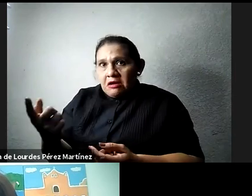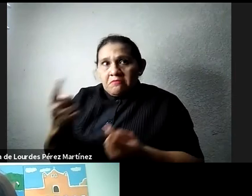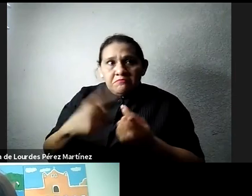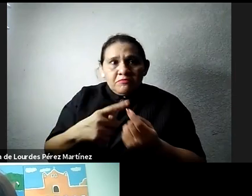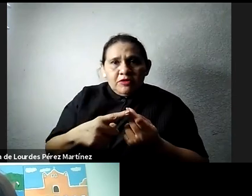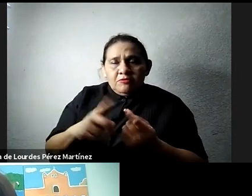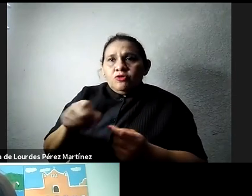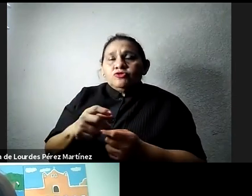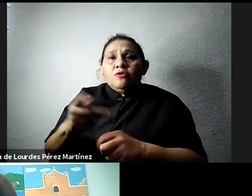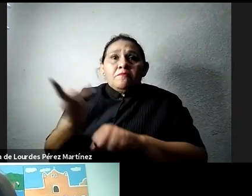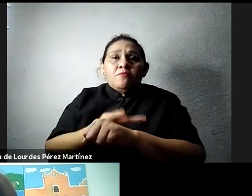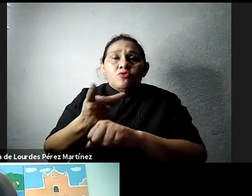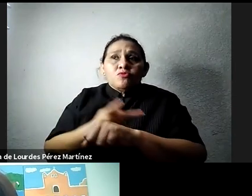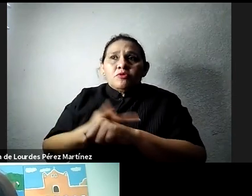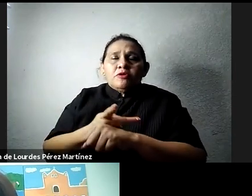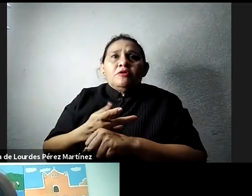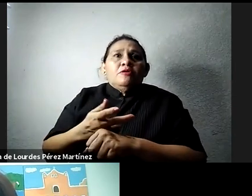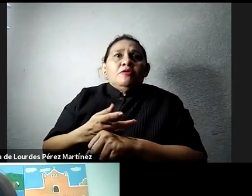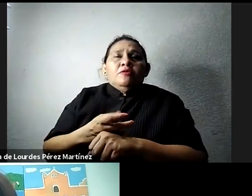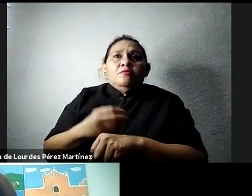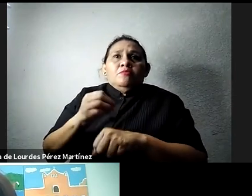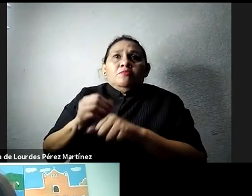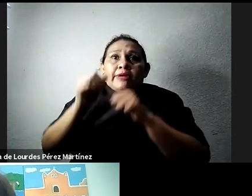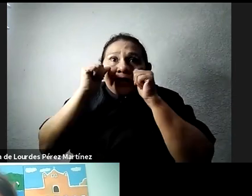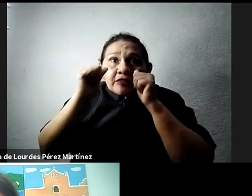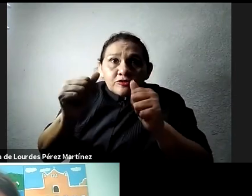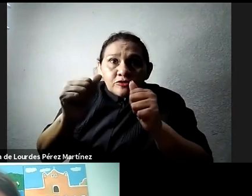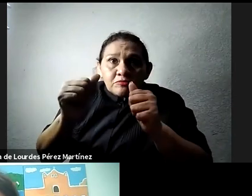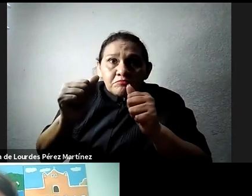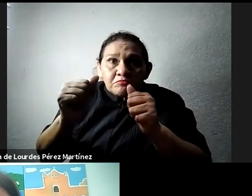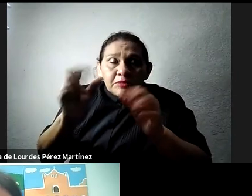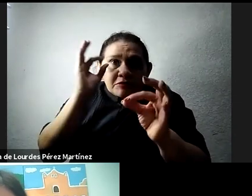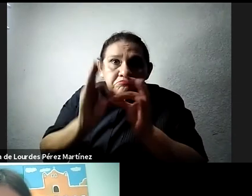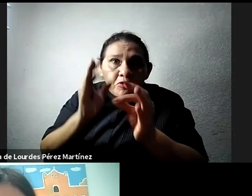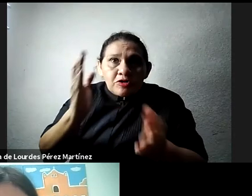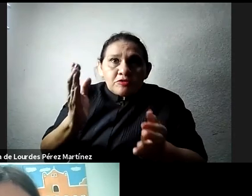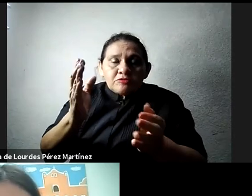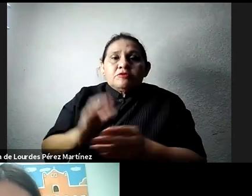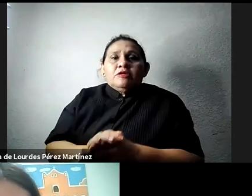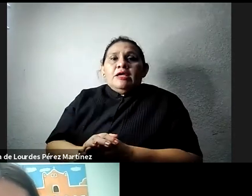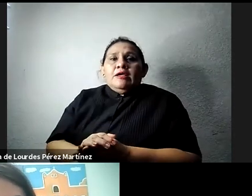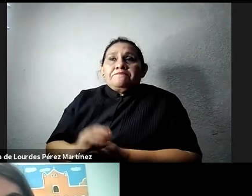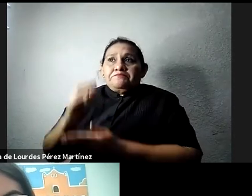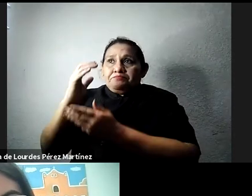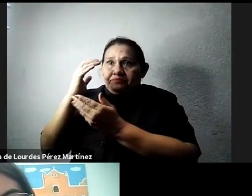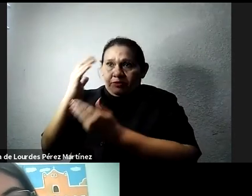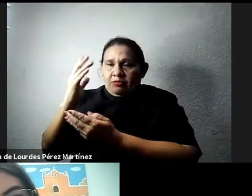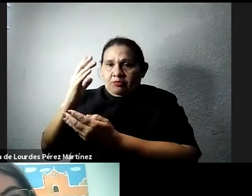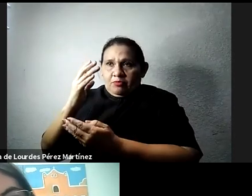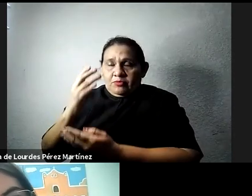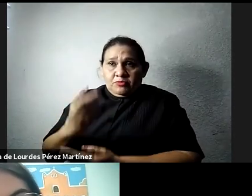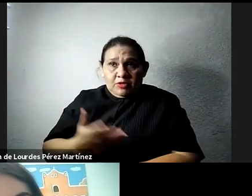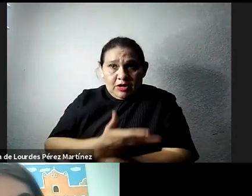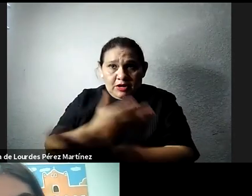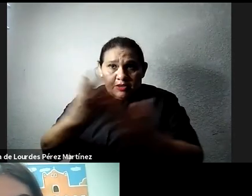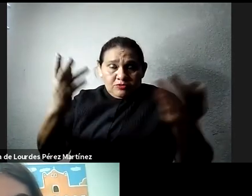de convergencia, ahí prestar más atención. Le pedimos a todas las personas que quieren comentar y